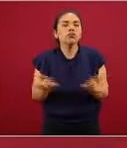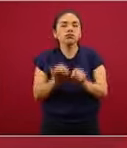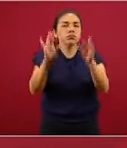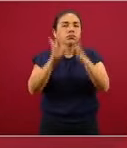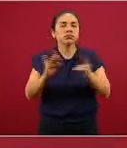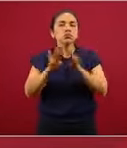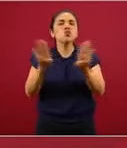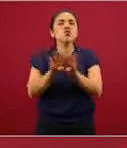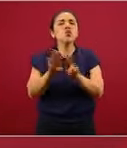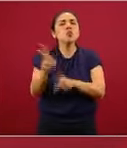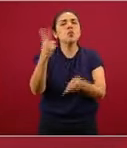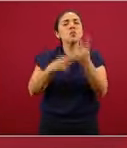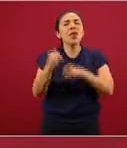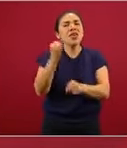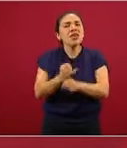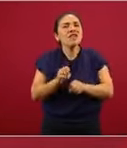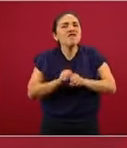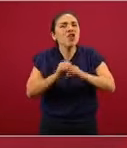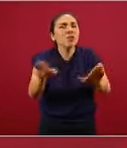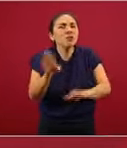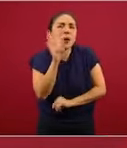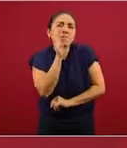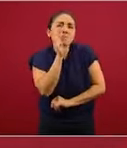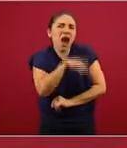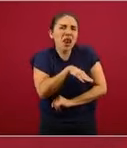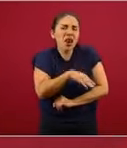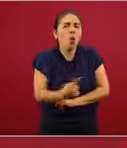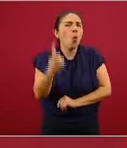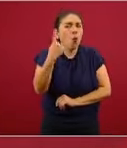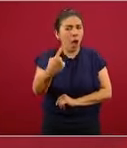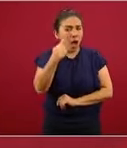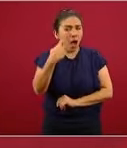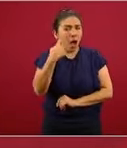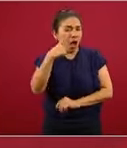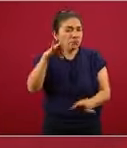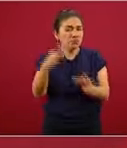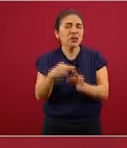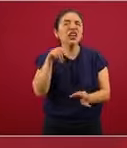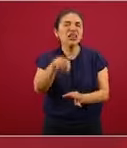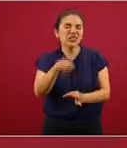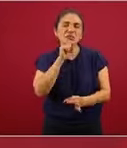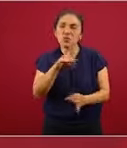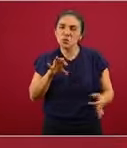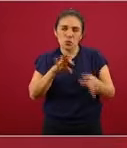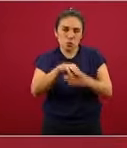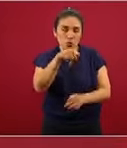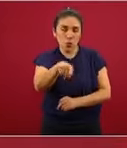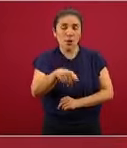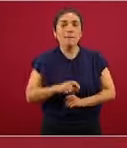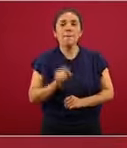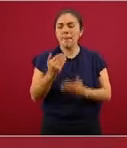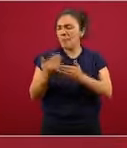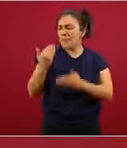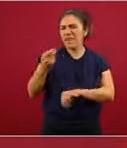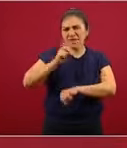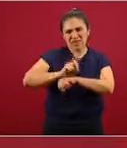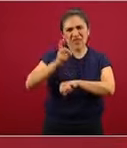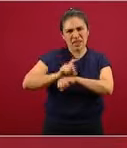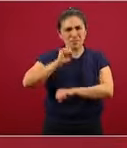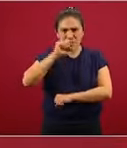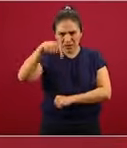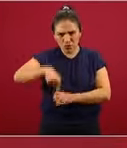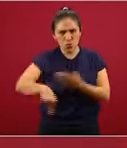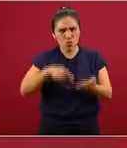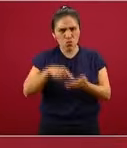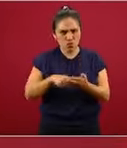cómo se genera la desinformación con un elemento muy concreto que tiene que ver con esto. Hace un par de días, aquí frente a